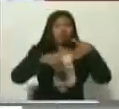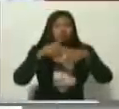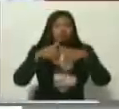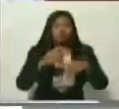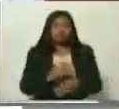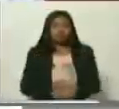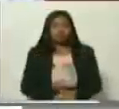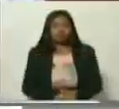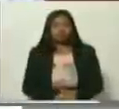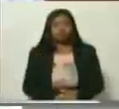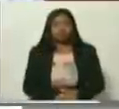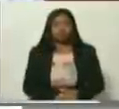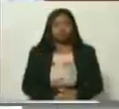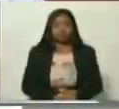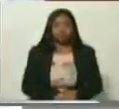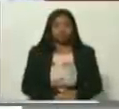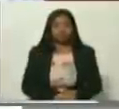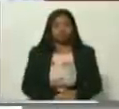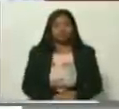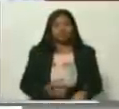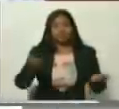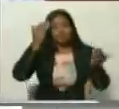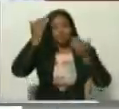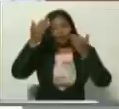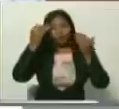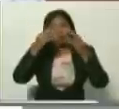electoral. Saludarlos a todos